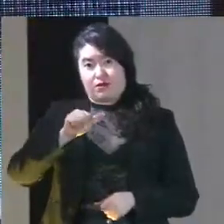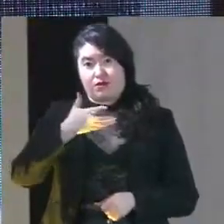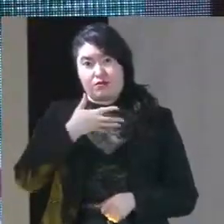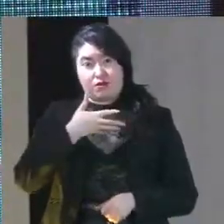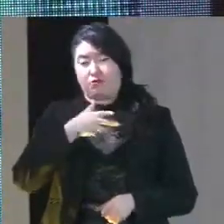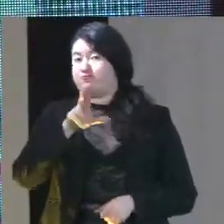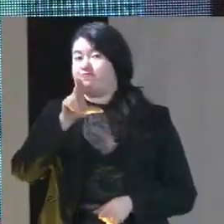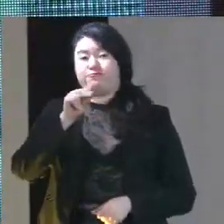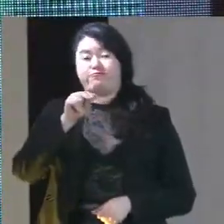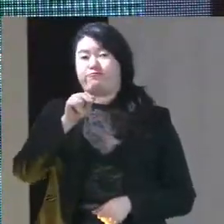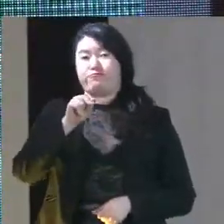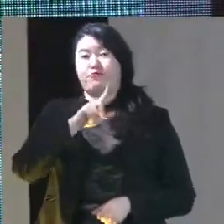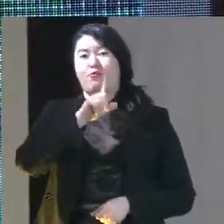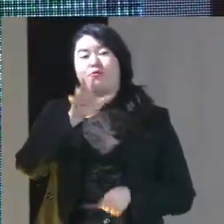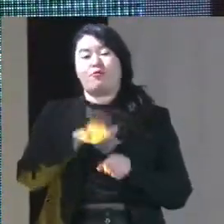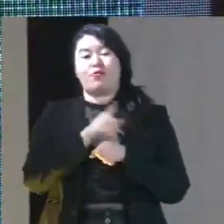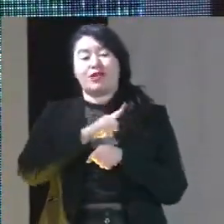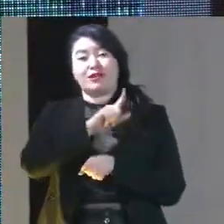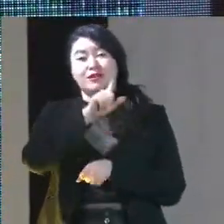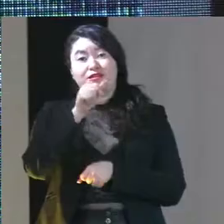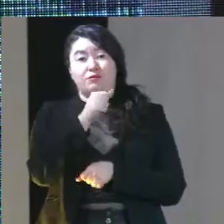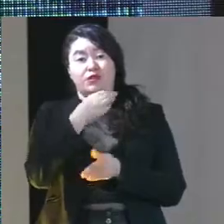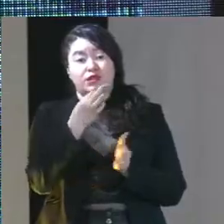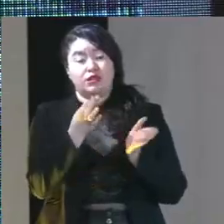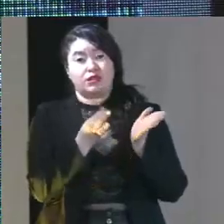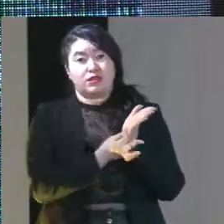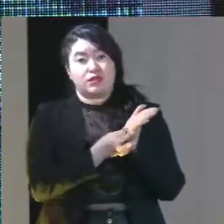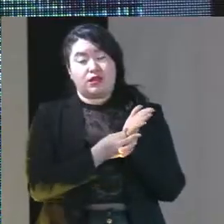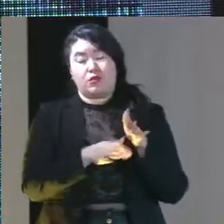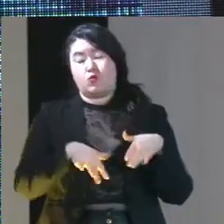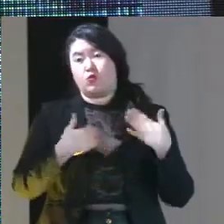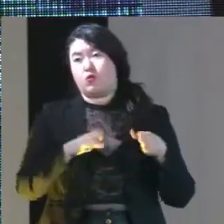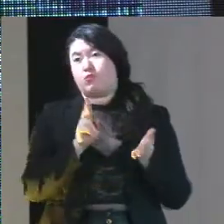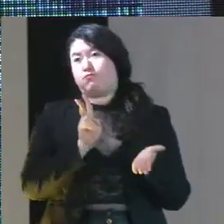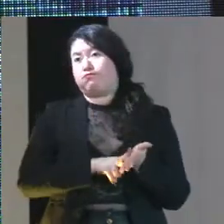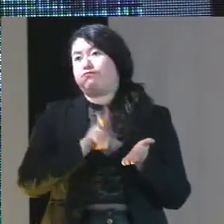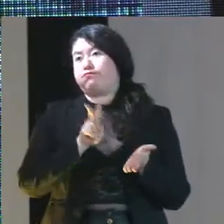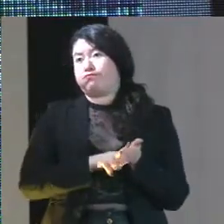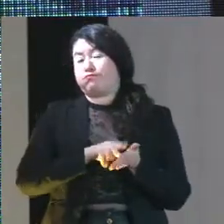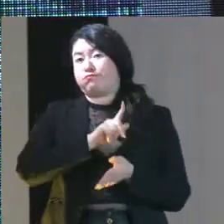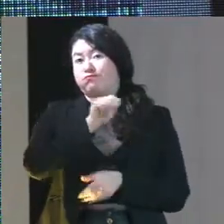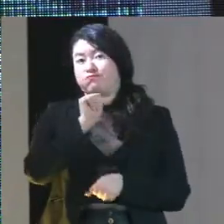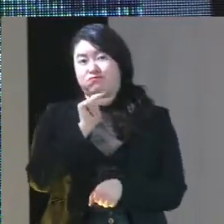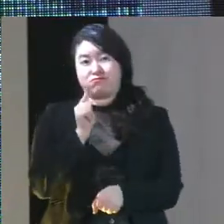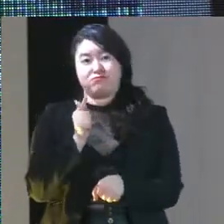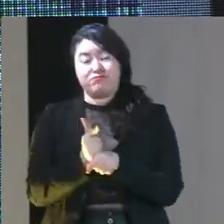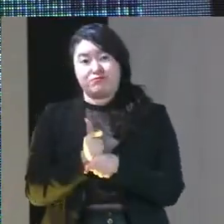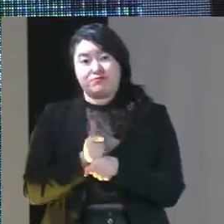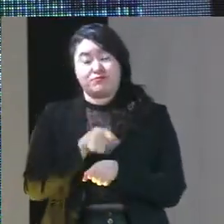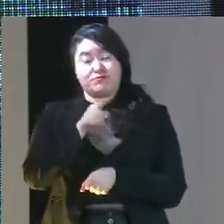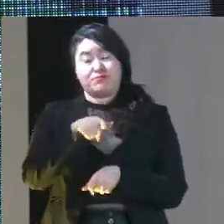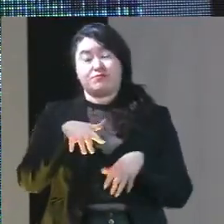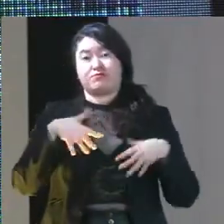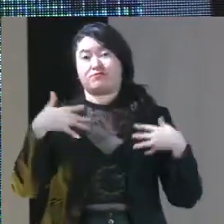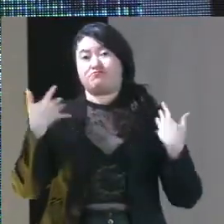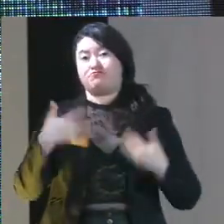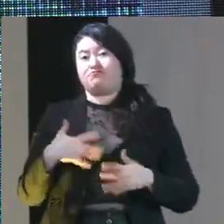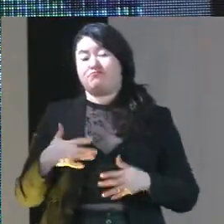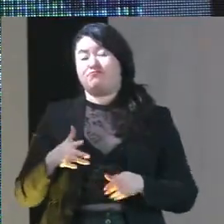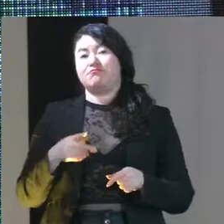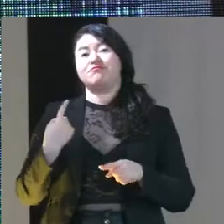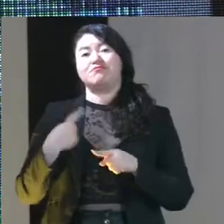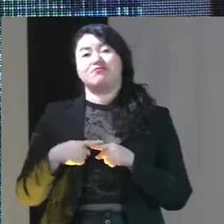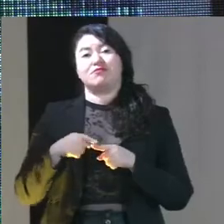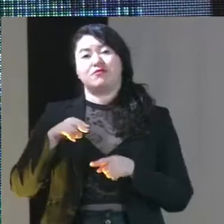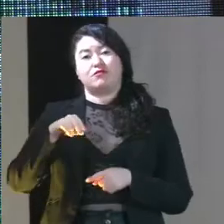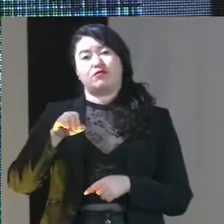que en la región se descubrirían después, el conquistador tardío y particularmente sanguinario que fue